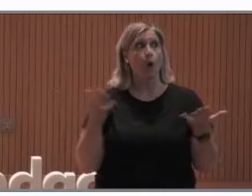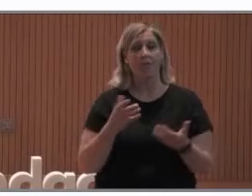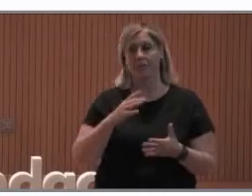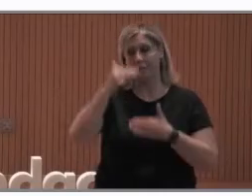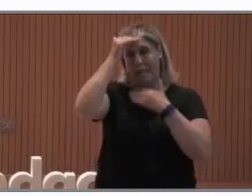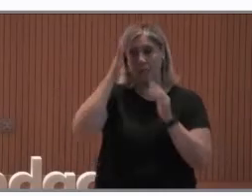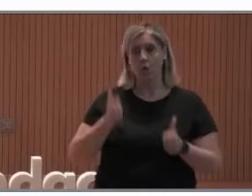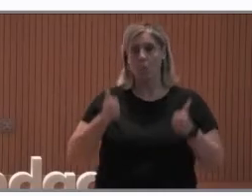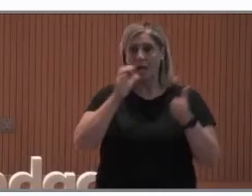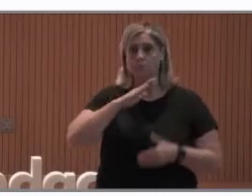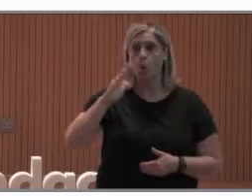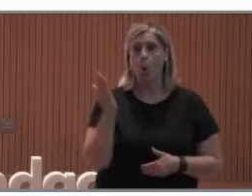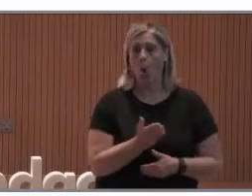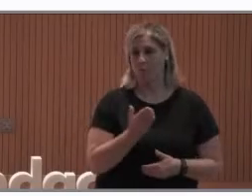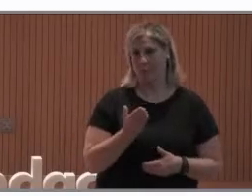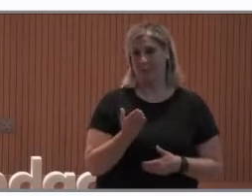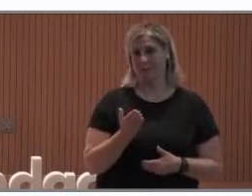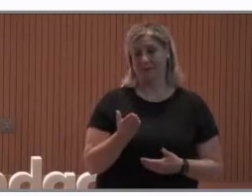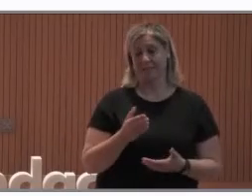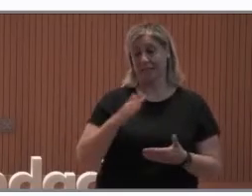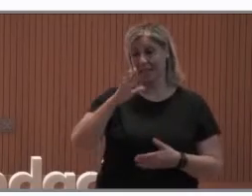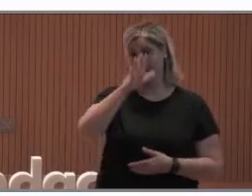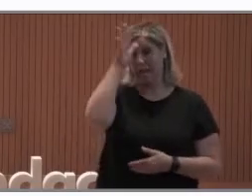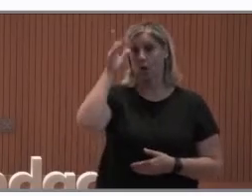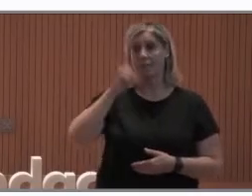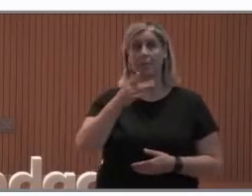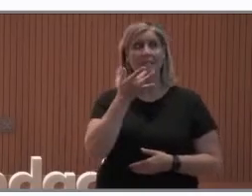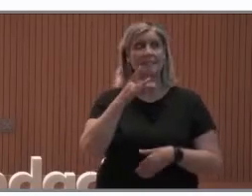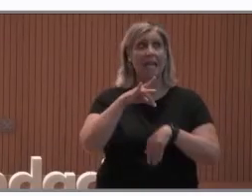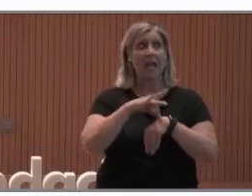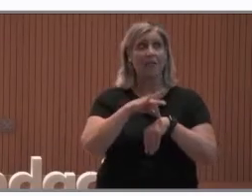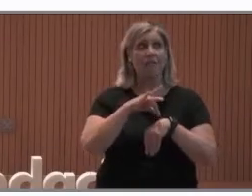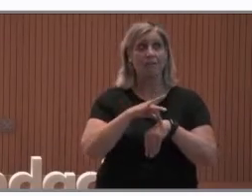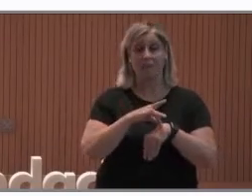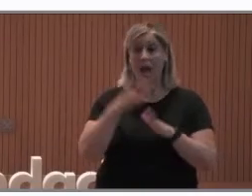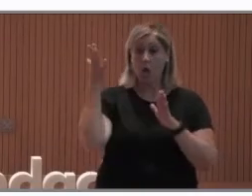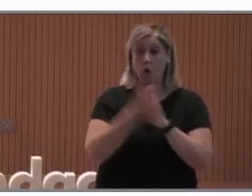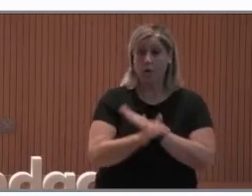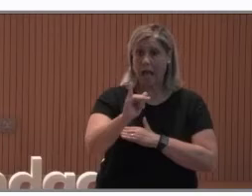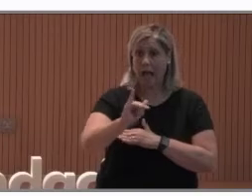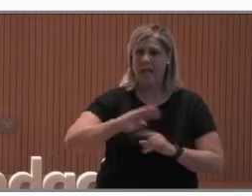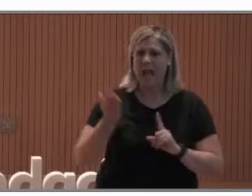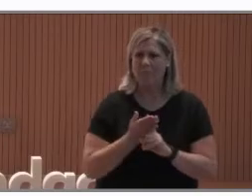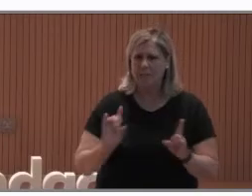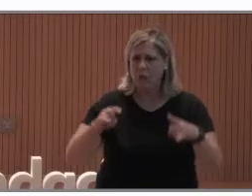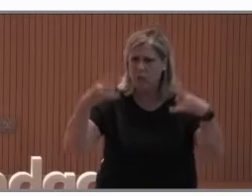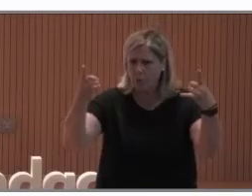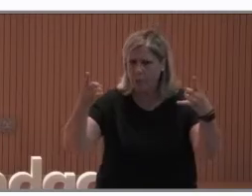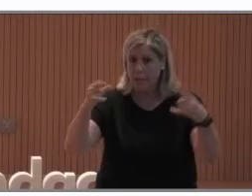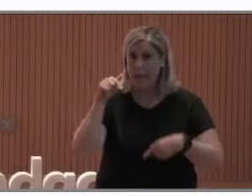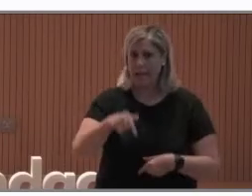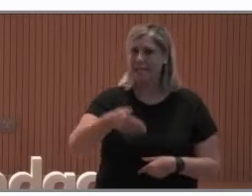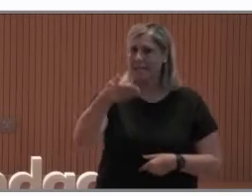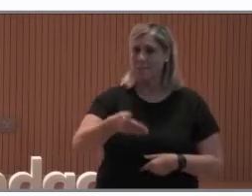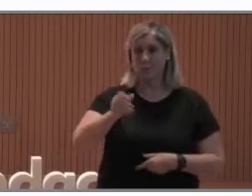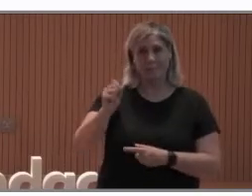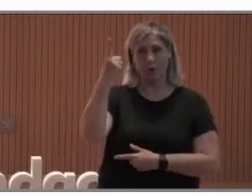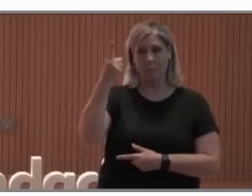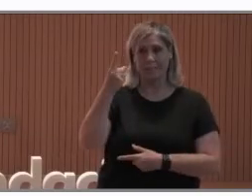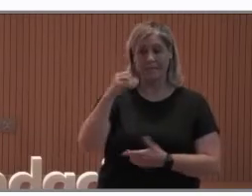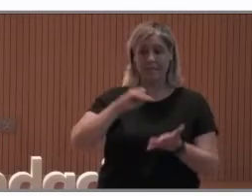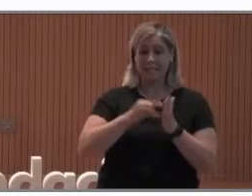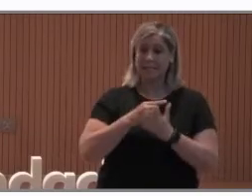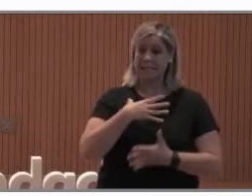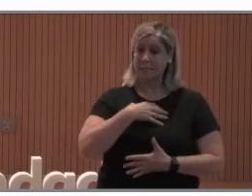bueno, afectan a las patologías crónicas. Aquí es donde está el kit de la cuestión, aquí es donde tenemos que adaptar los sistemas sanitarios. Esto